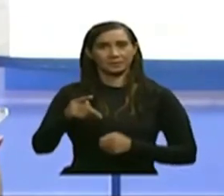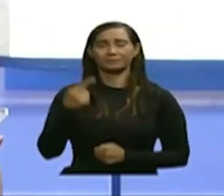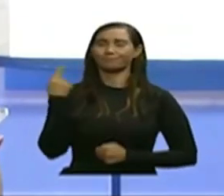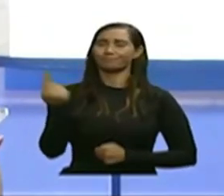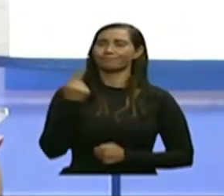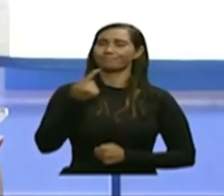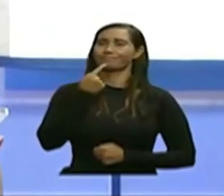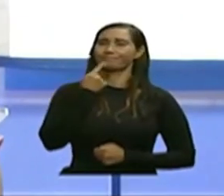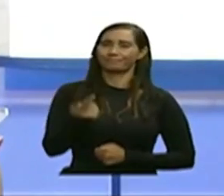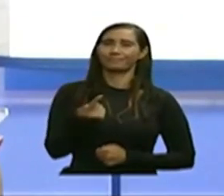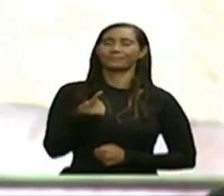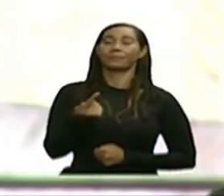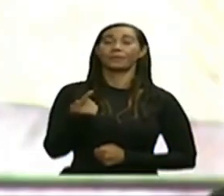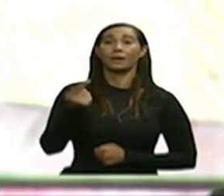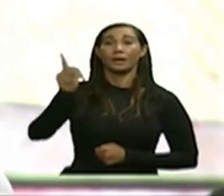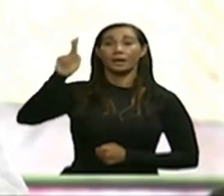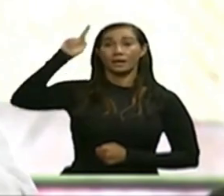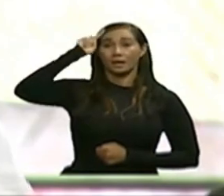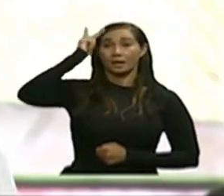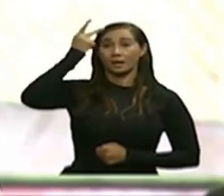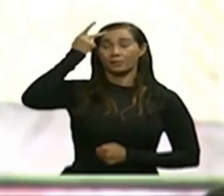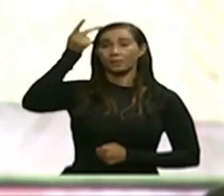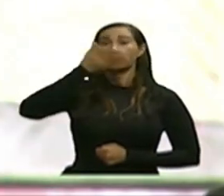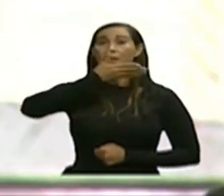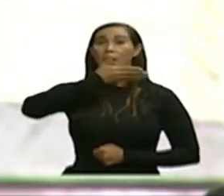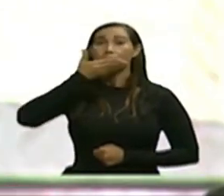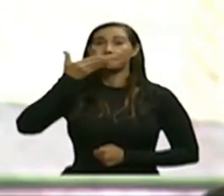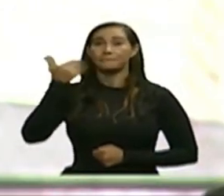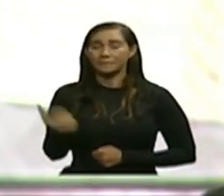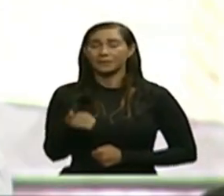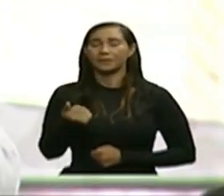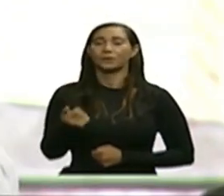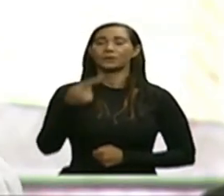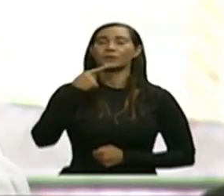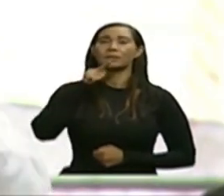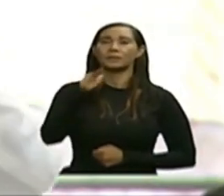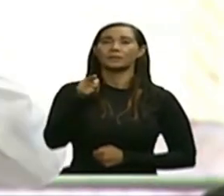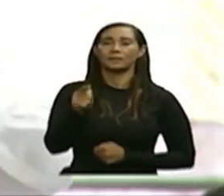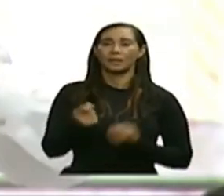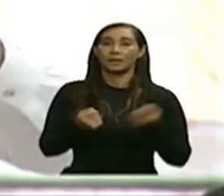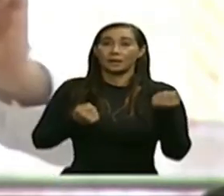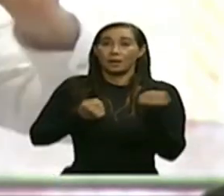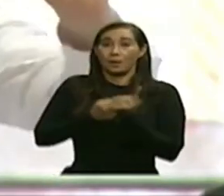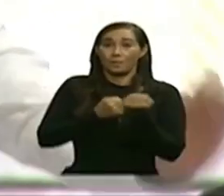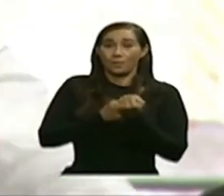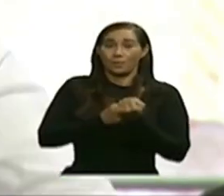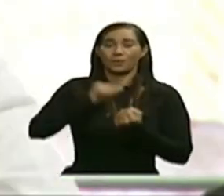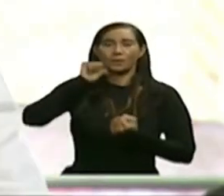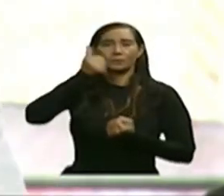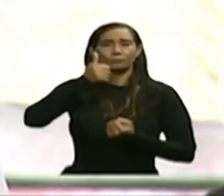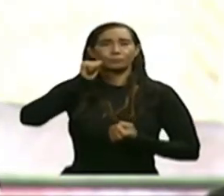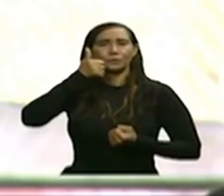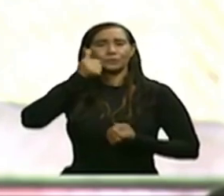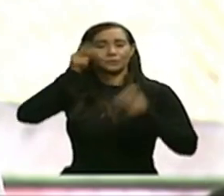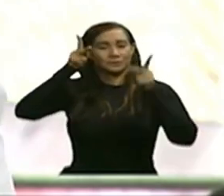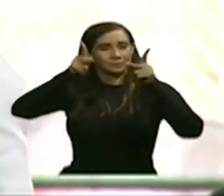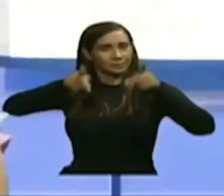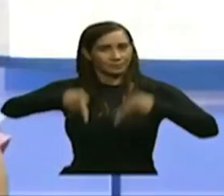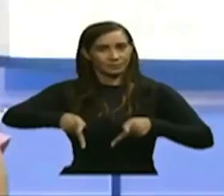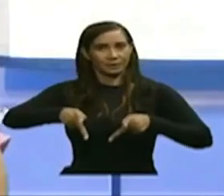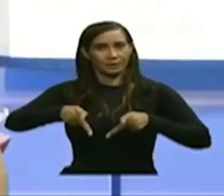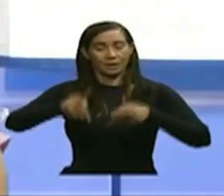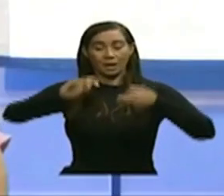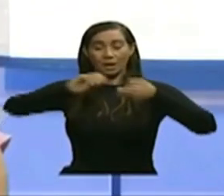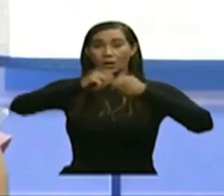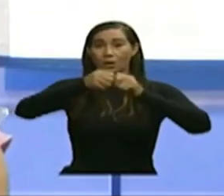digo, la política más útil es la que impacta en el día a día de la gente, la que